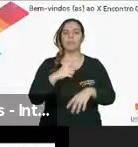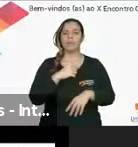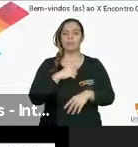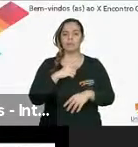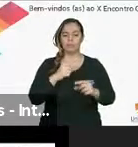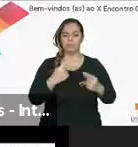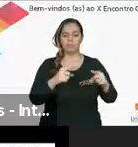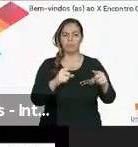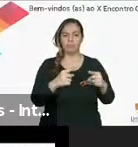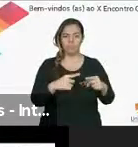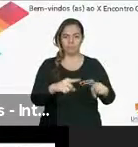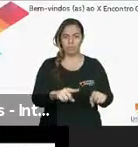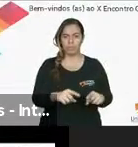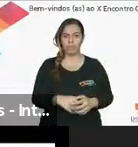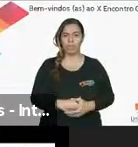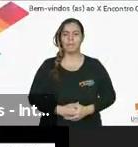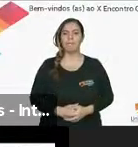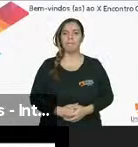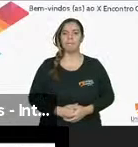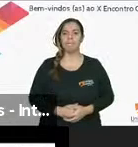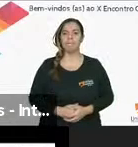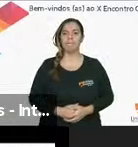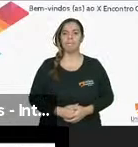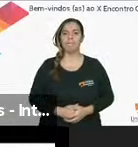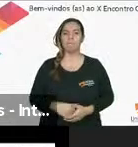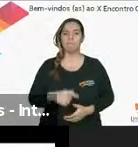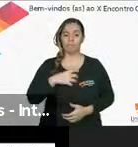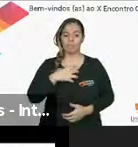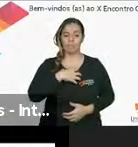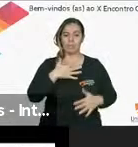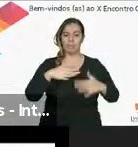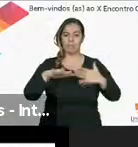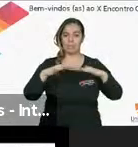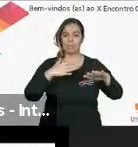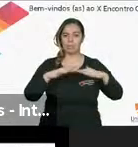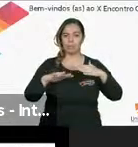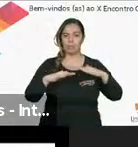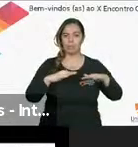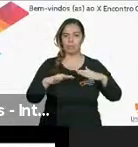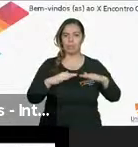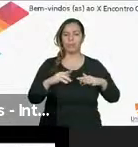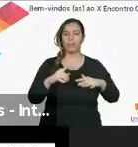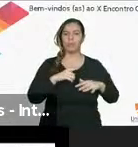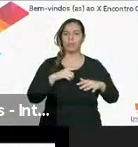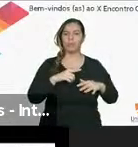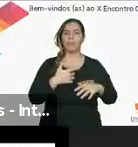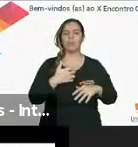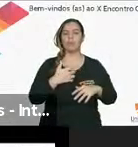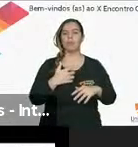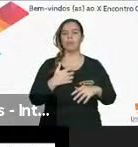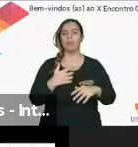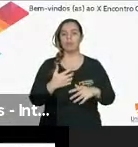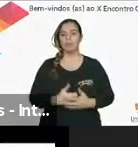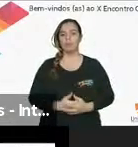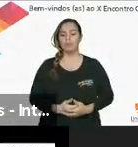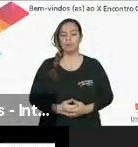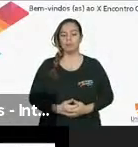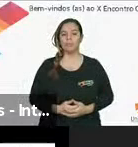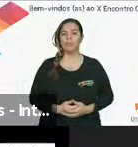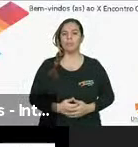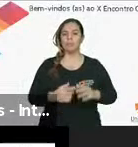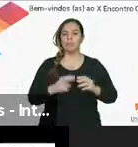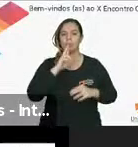perturbaciones triangulares. El sensor rojo admite estas perturbaciones cuadradas. Resulta ser que si